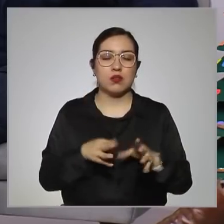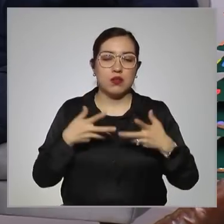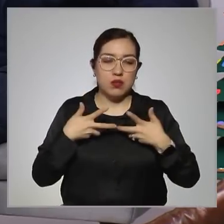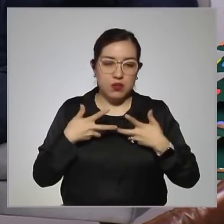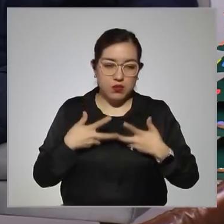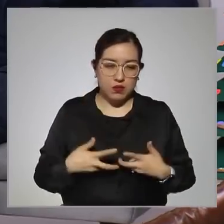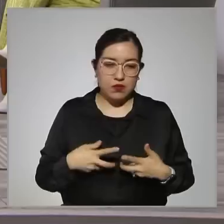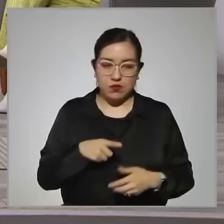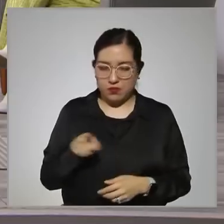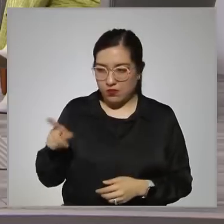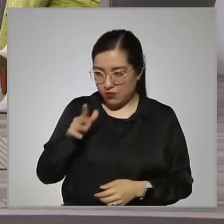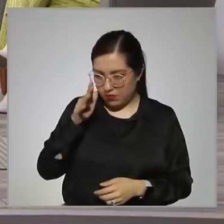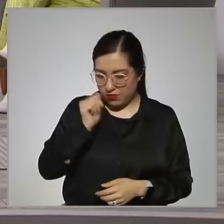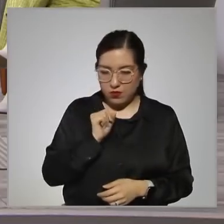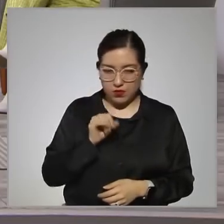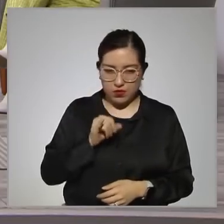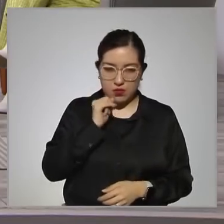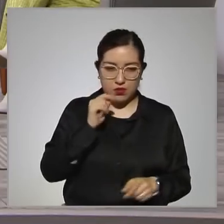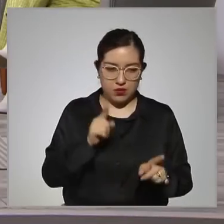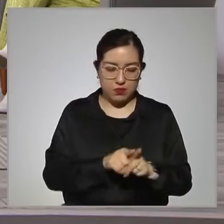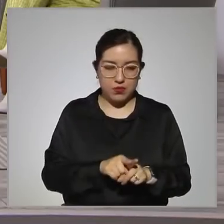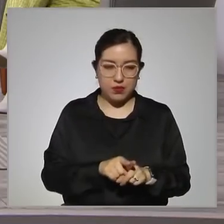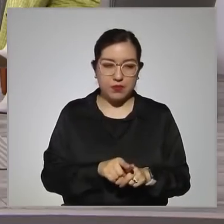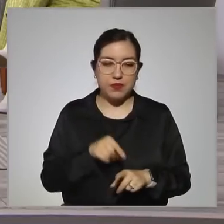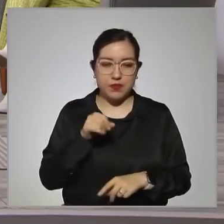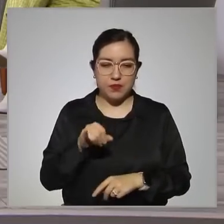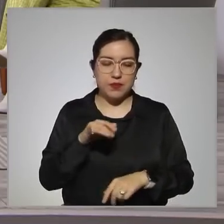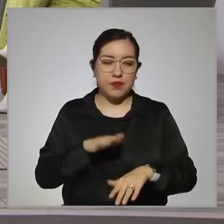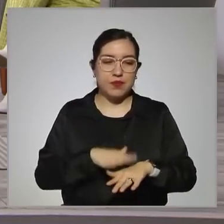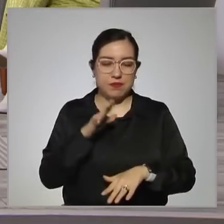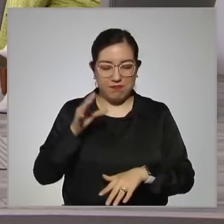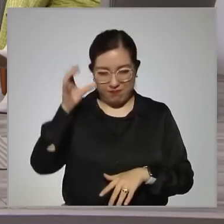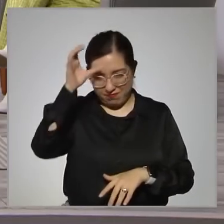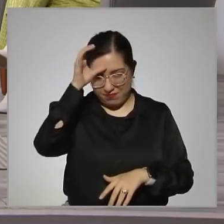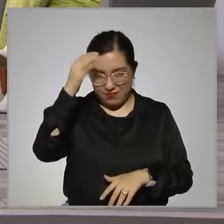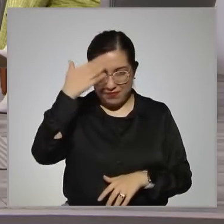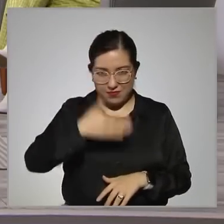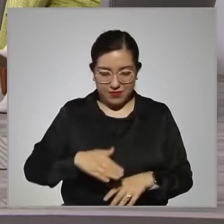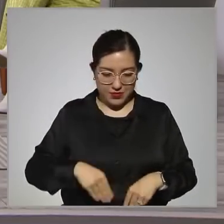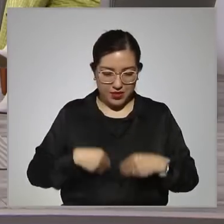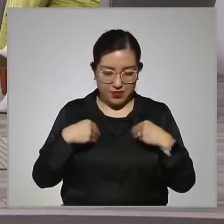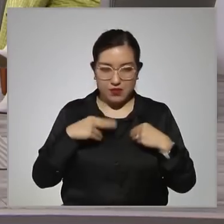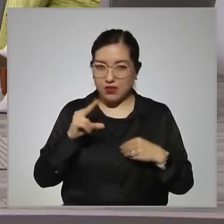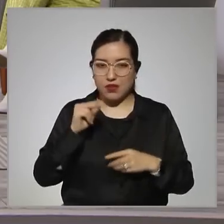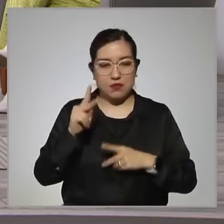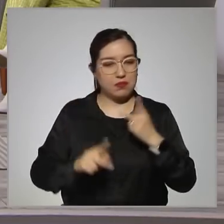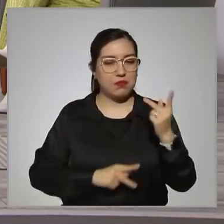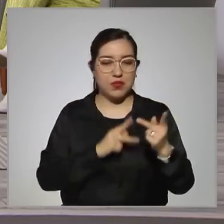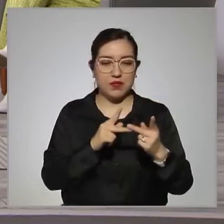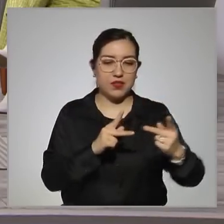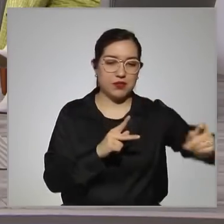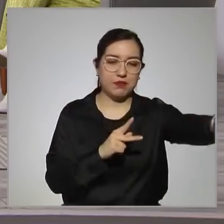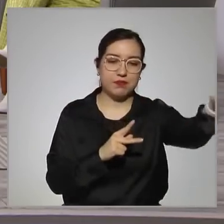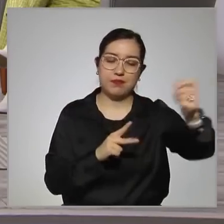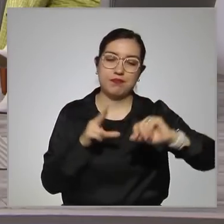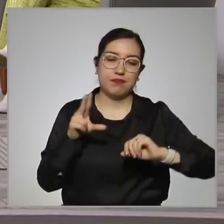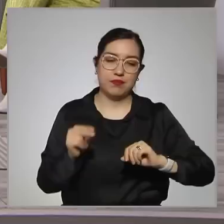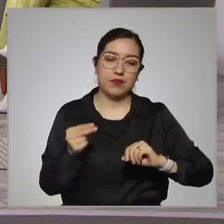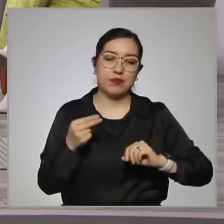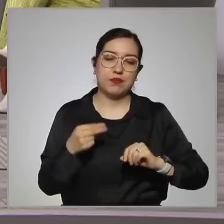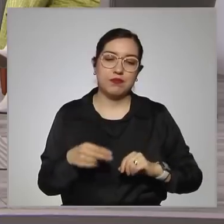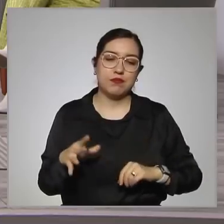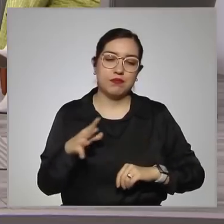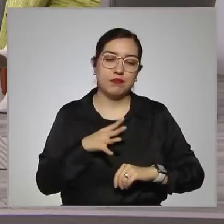¿No estás de acuerdo? Claro, es ser muy conscientes de que la vida no es ideal, ¿no? De que hay una serie de